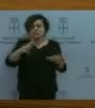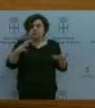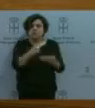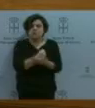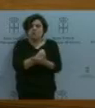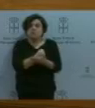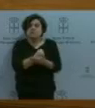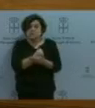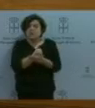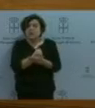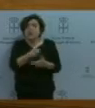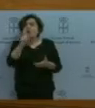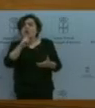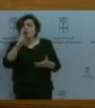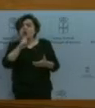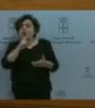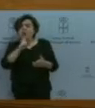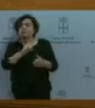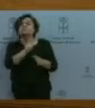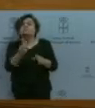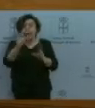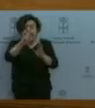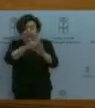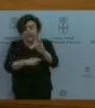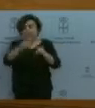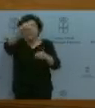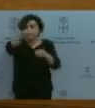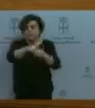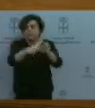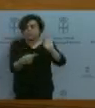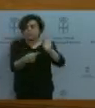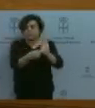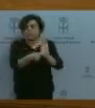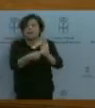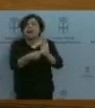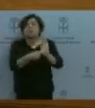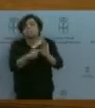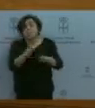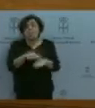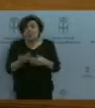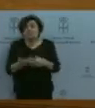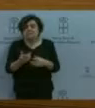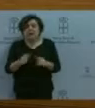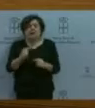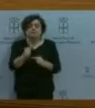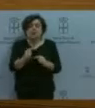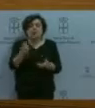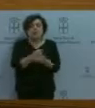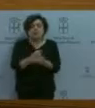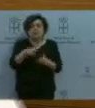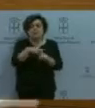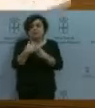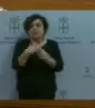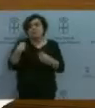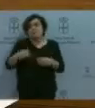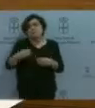explícitamente en el reglamento de la Cámara. ¿Para qué? Para que no nos vuelva a pasar lo que nos pasó, para que alguien no coja como excusa que no viene en el reglamento.